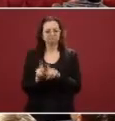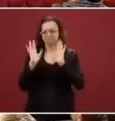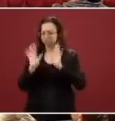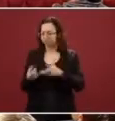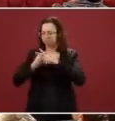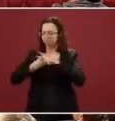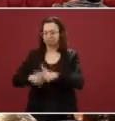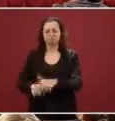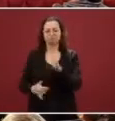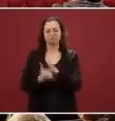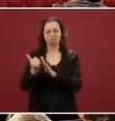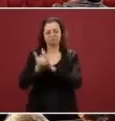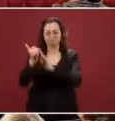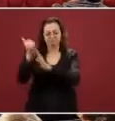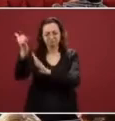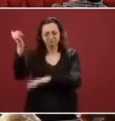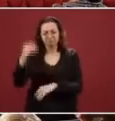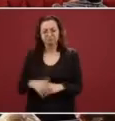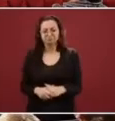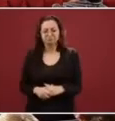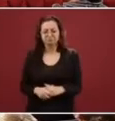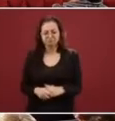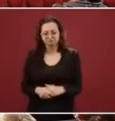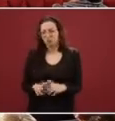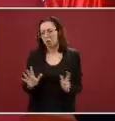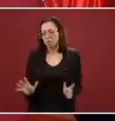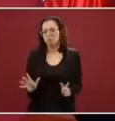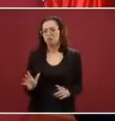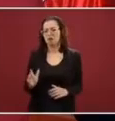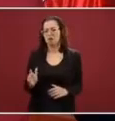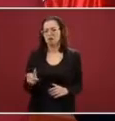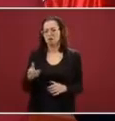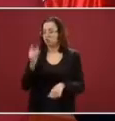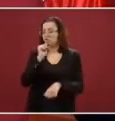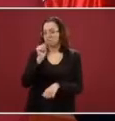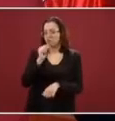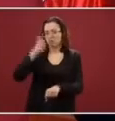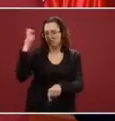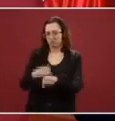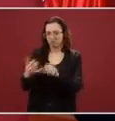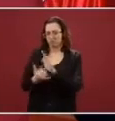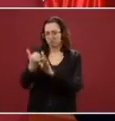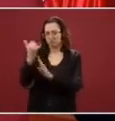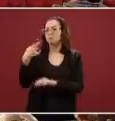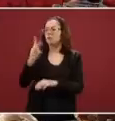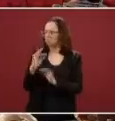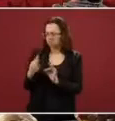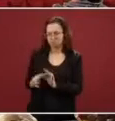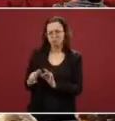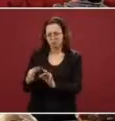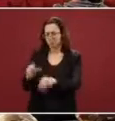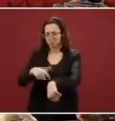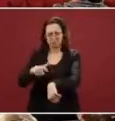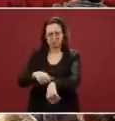este frente, y este frente, a pesar de que no lleva un avance físico sobresaliente, está dentro del programa de obra en sus tiempos. La siguiente, por